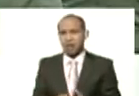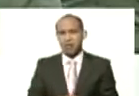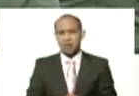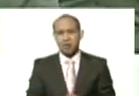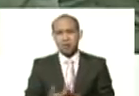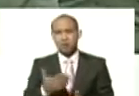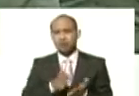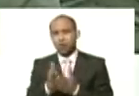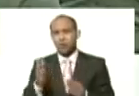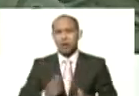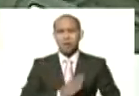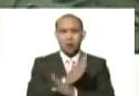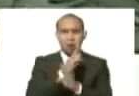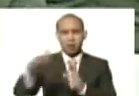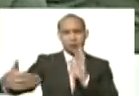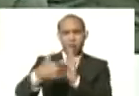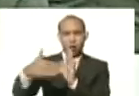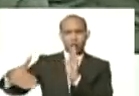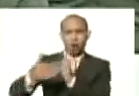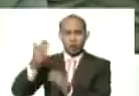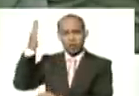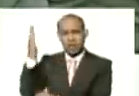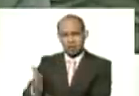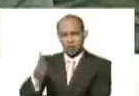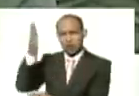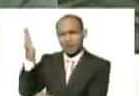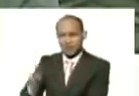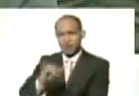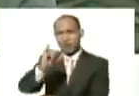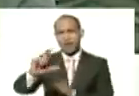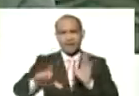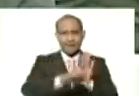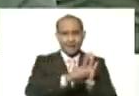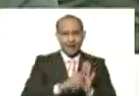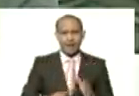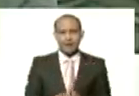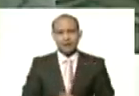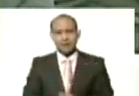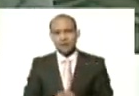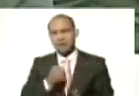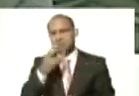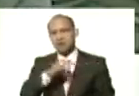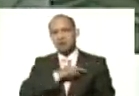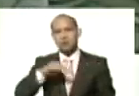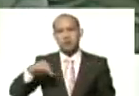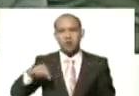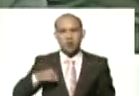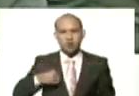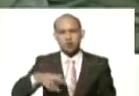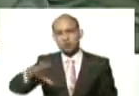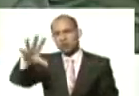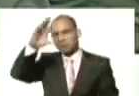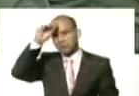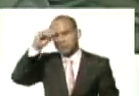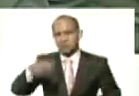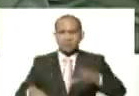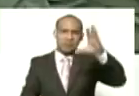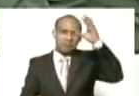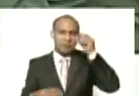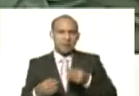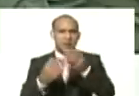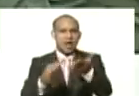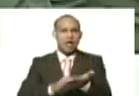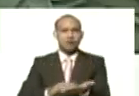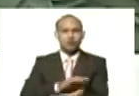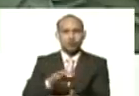el bloqueo, por el asedio, por las sanciones criminales, bueno, estamos más bien es aprendiendo a darle solución a